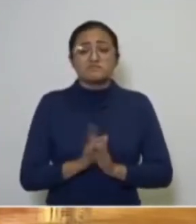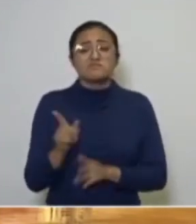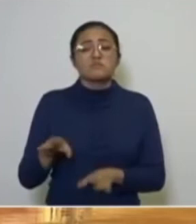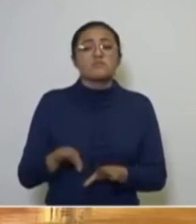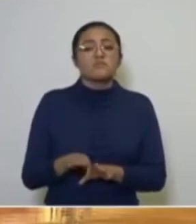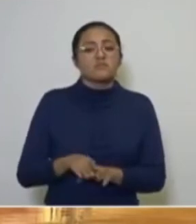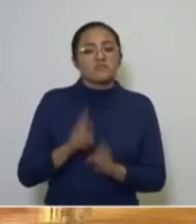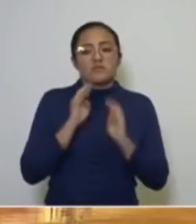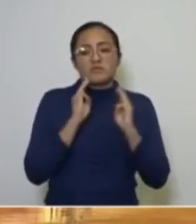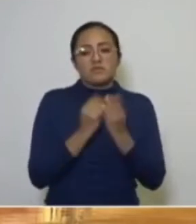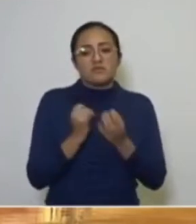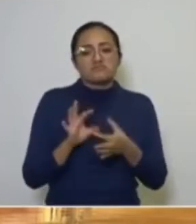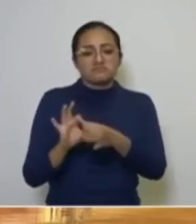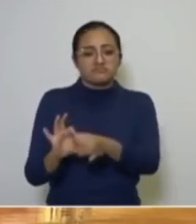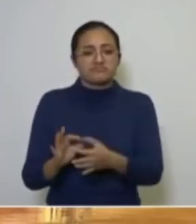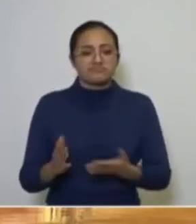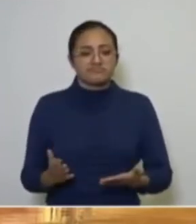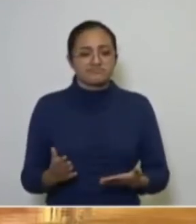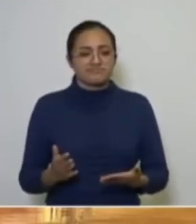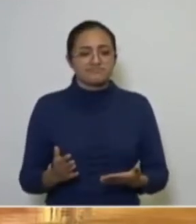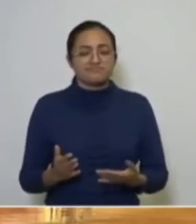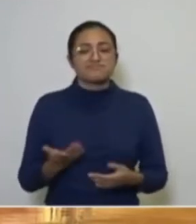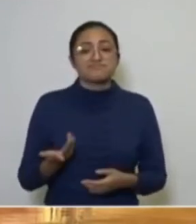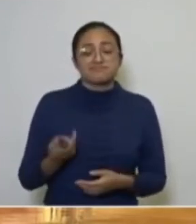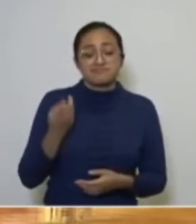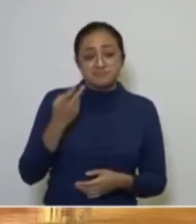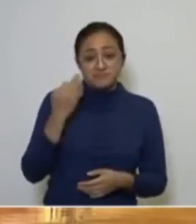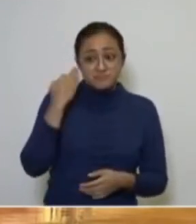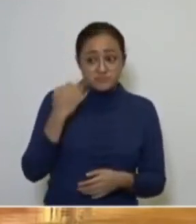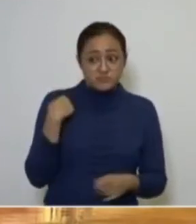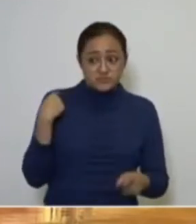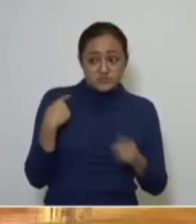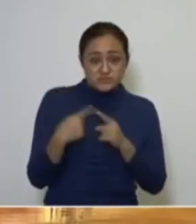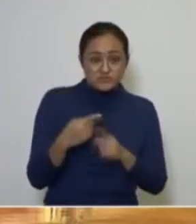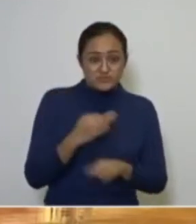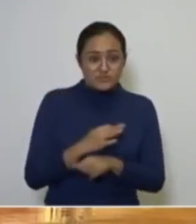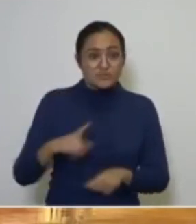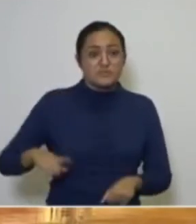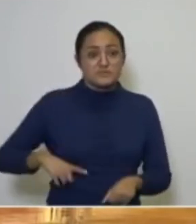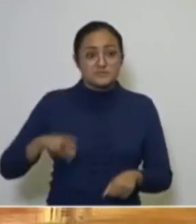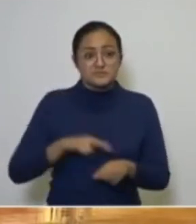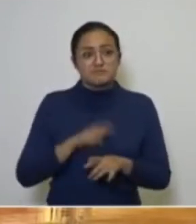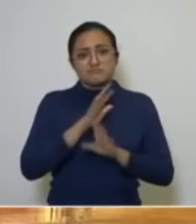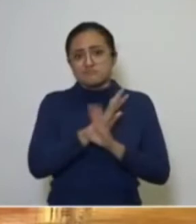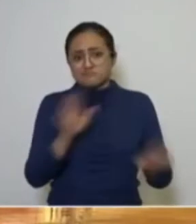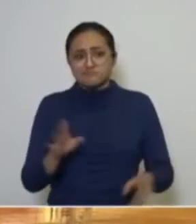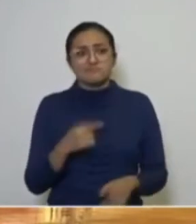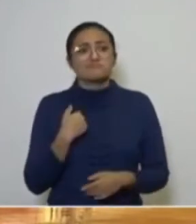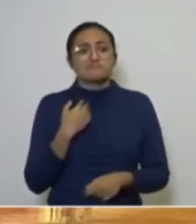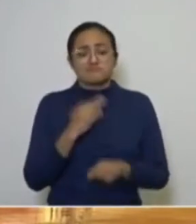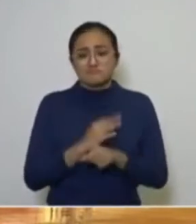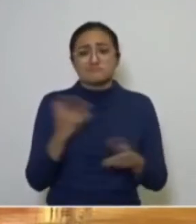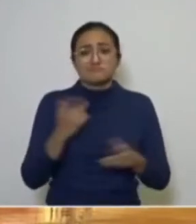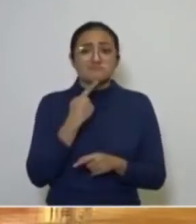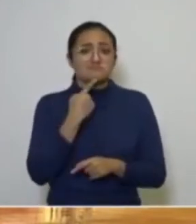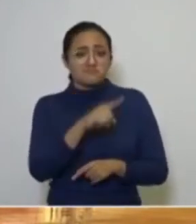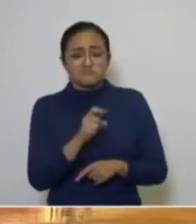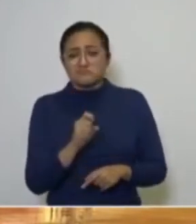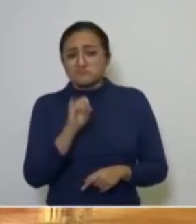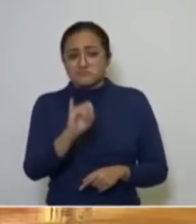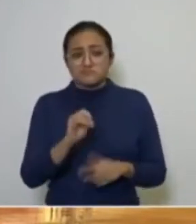denuncie a lo largo del tiempo que yo debo de gobernador ya hubo muchas condiciones así